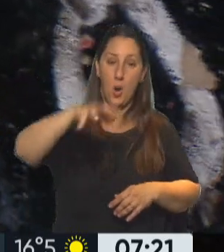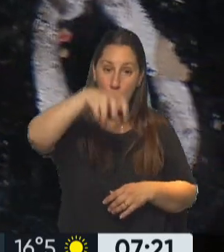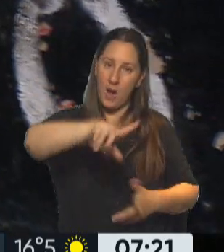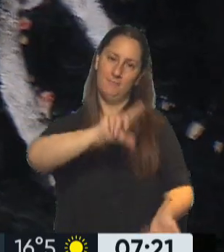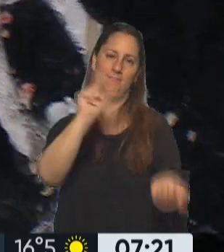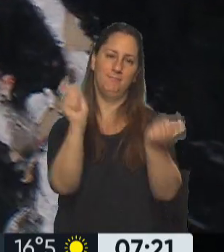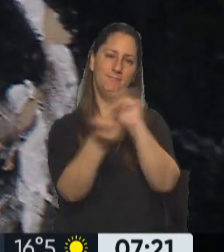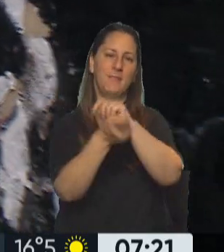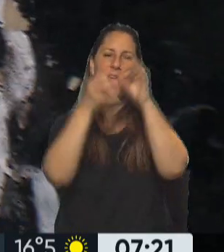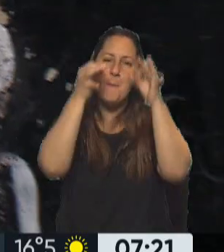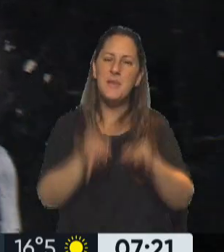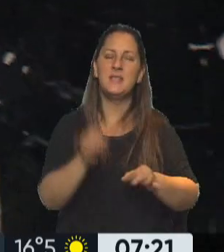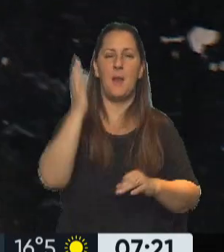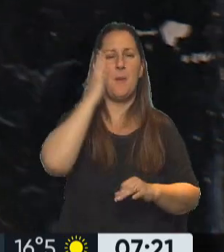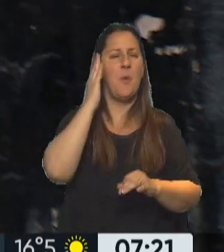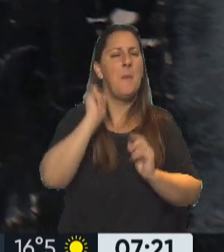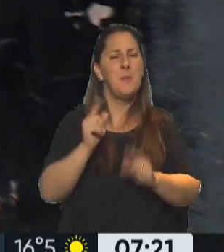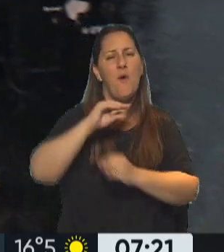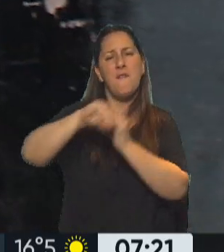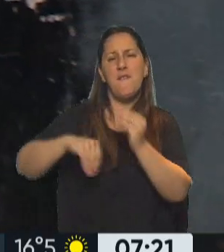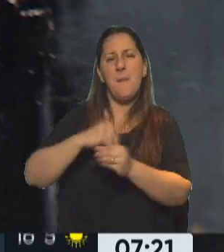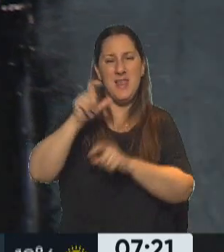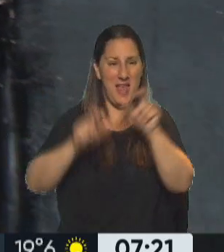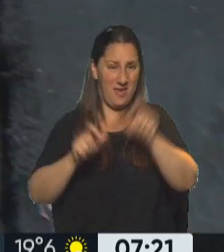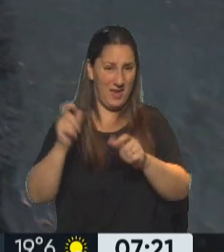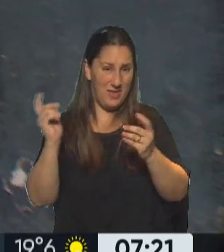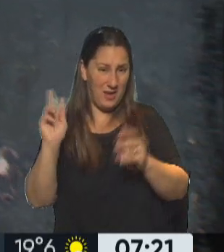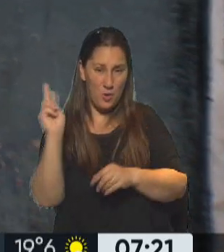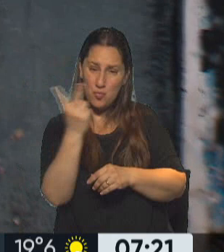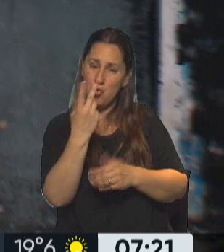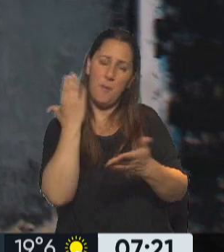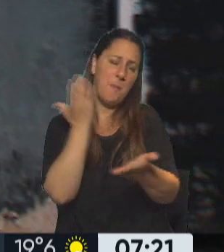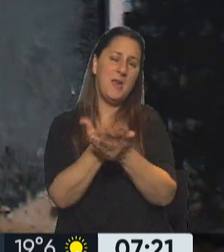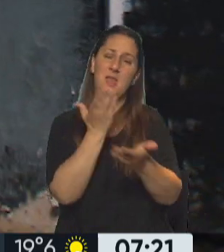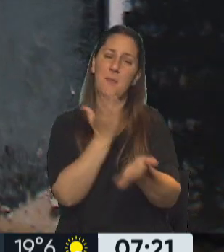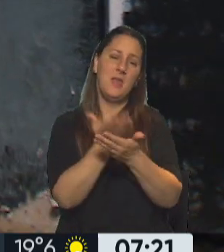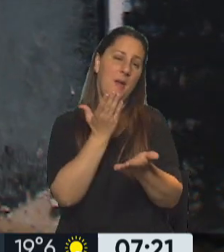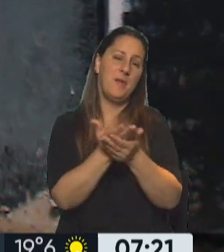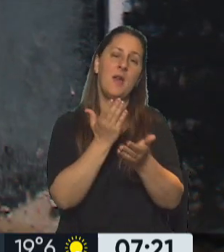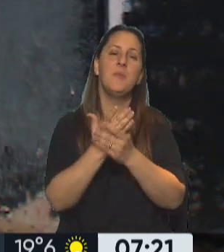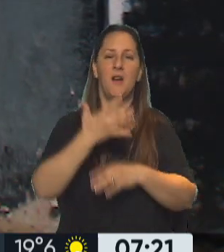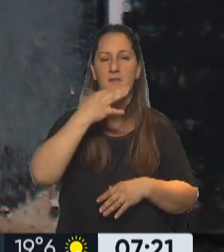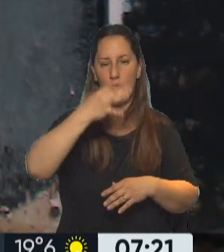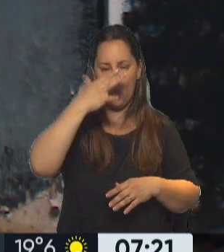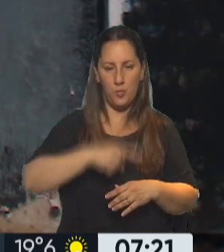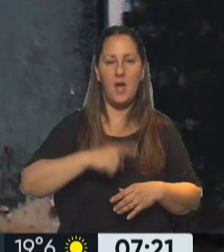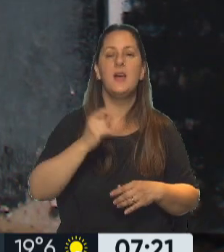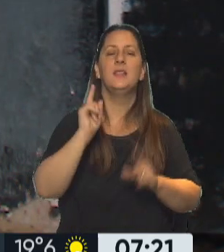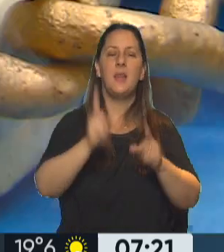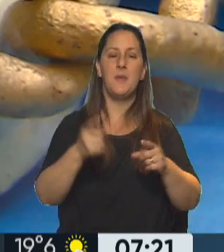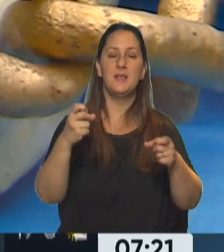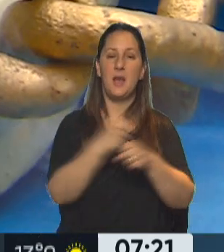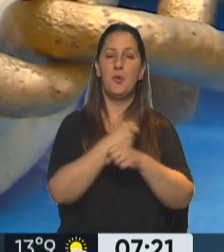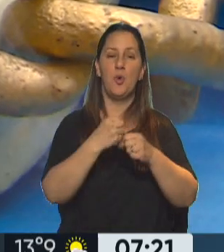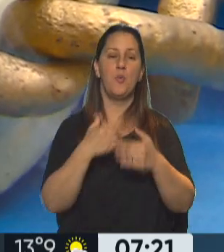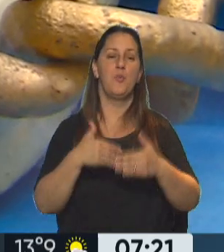para la memoria, tal como lo vienen reclamando los familiares de las víctimas desde que ocurrió la tragedia. Prácticamente desde el primer día. Por otro lado, aprobó la prórroga para